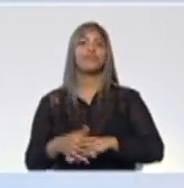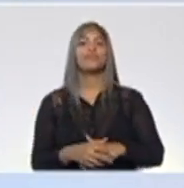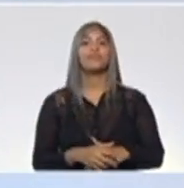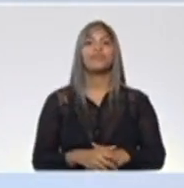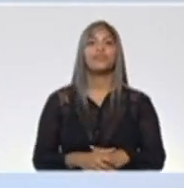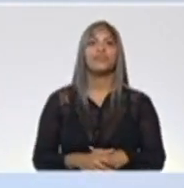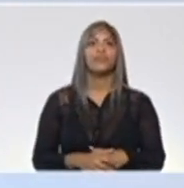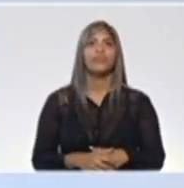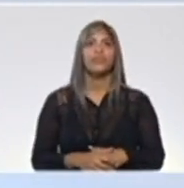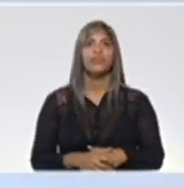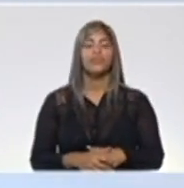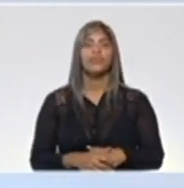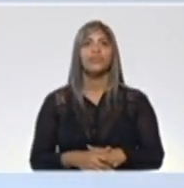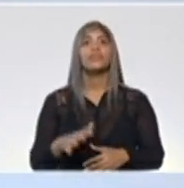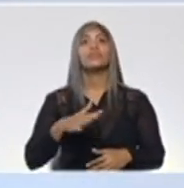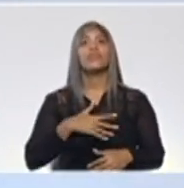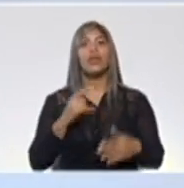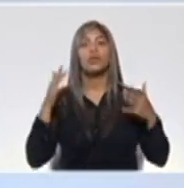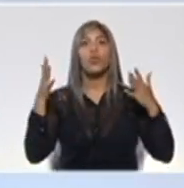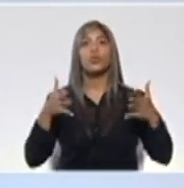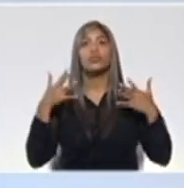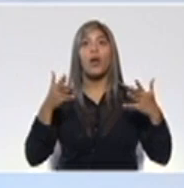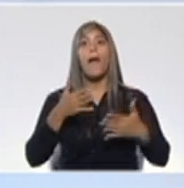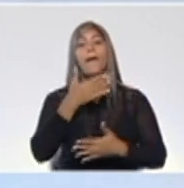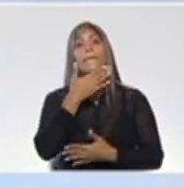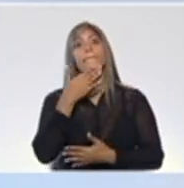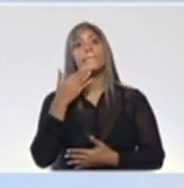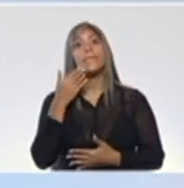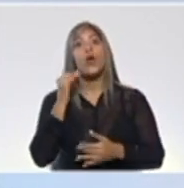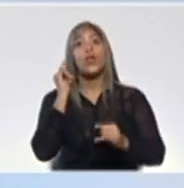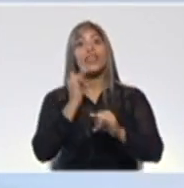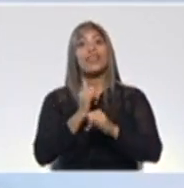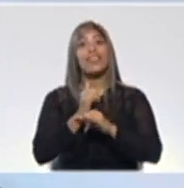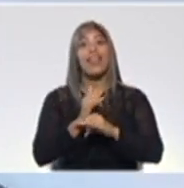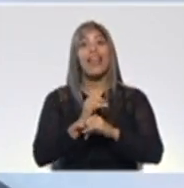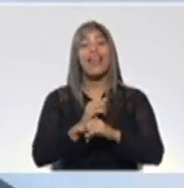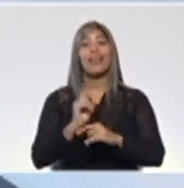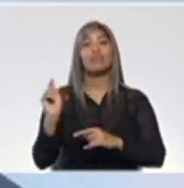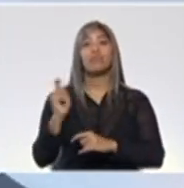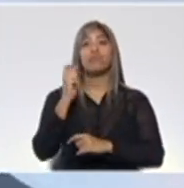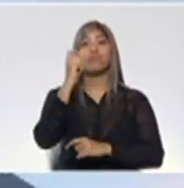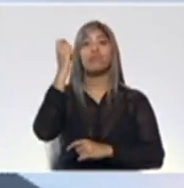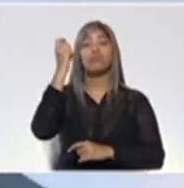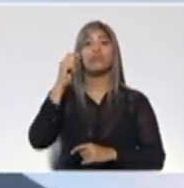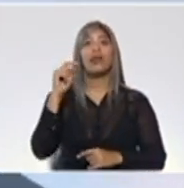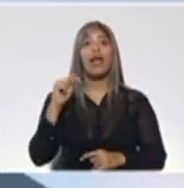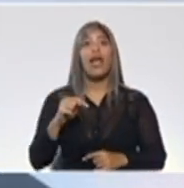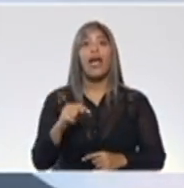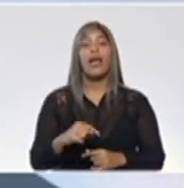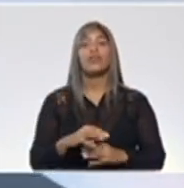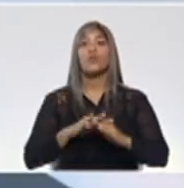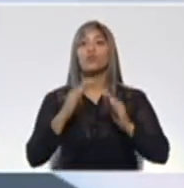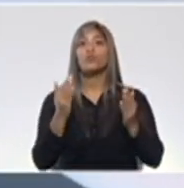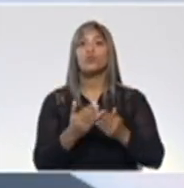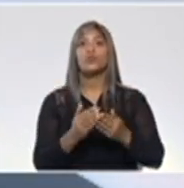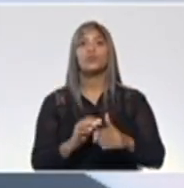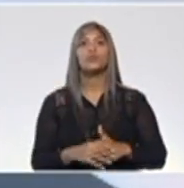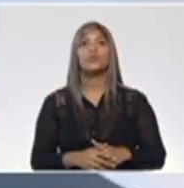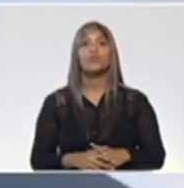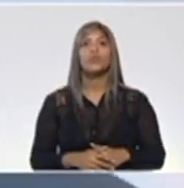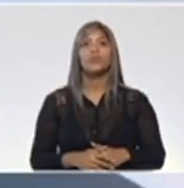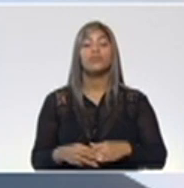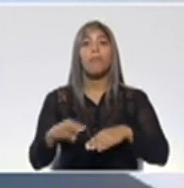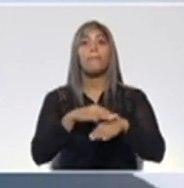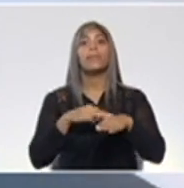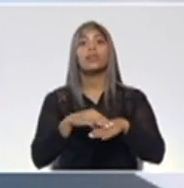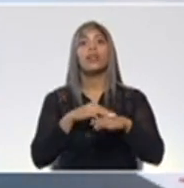pantalla. Así les quiero recomendar la mejor página web de educación de este continente. Se trata de la del